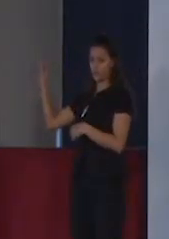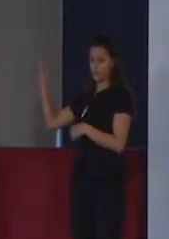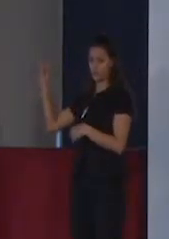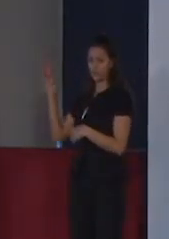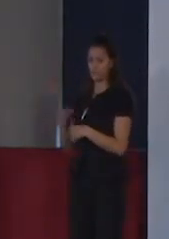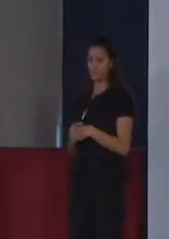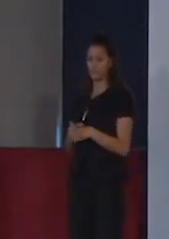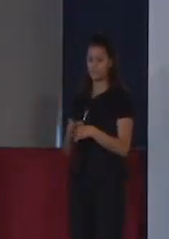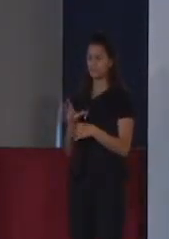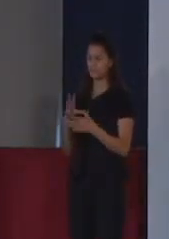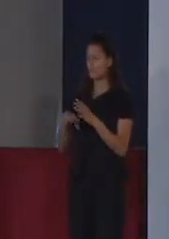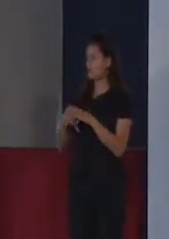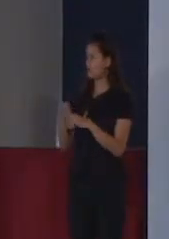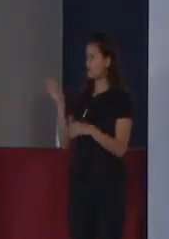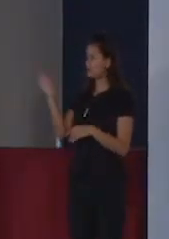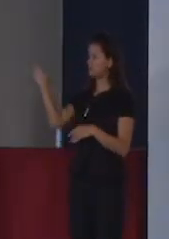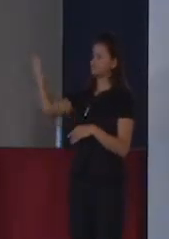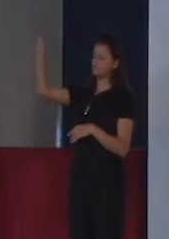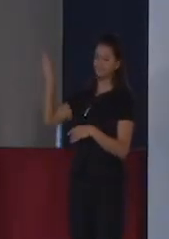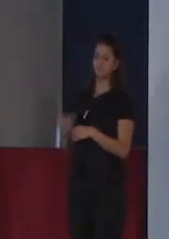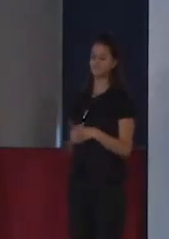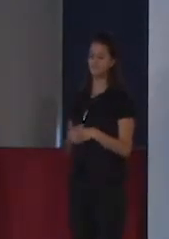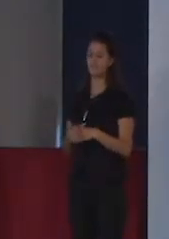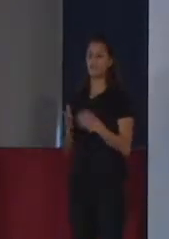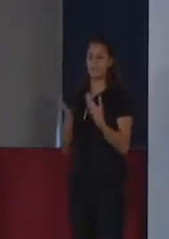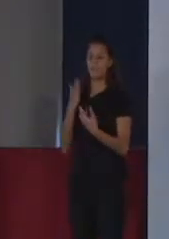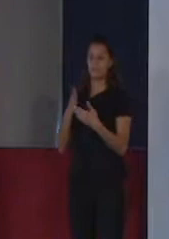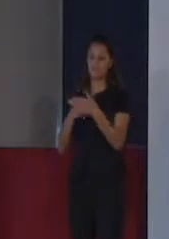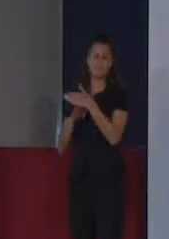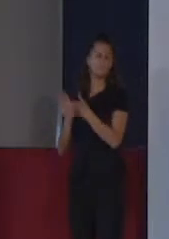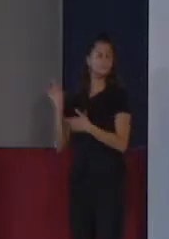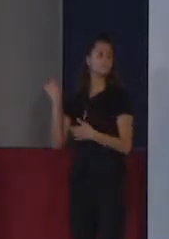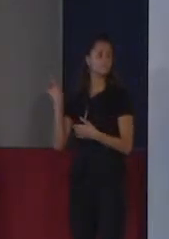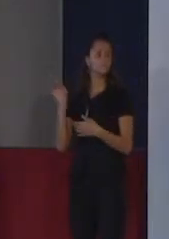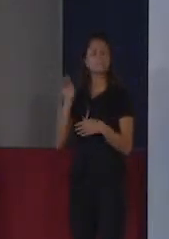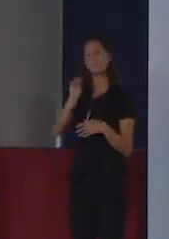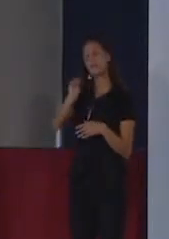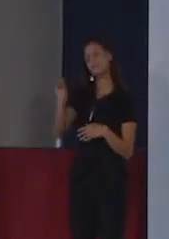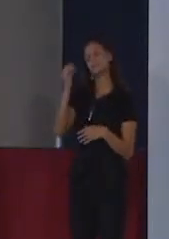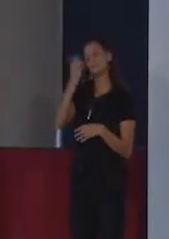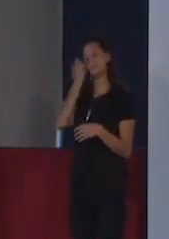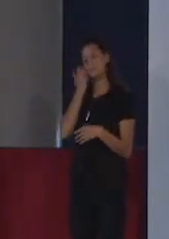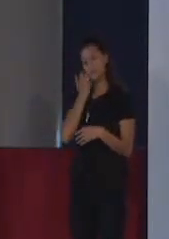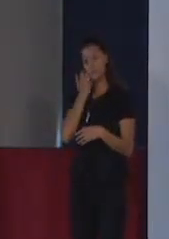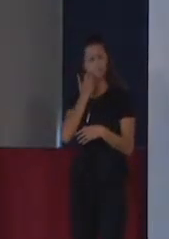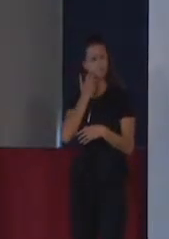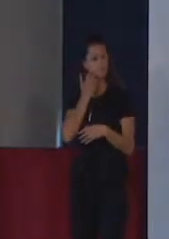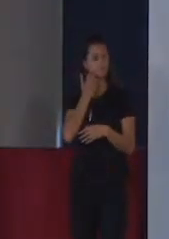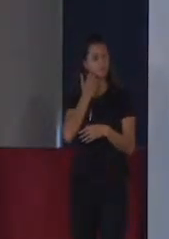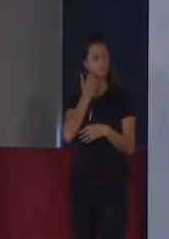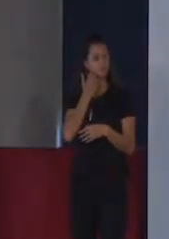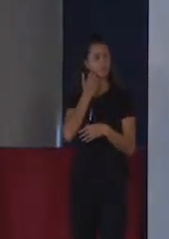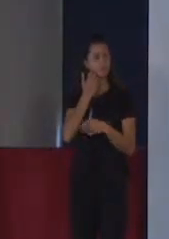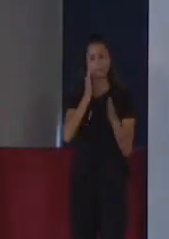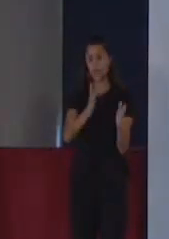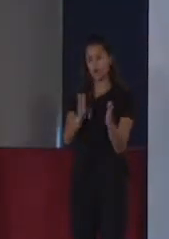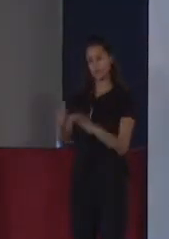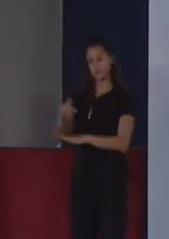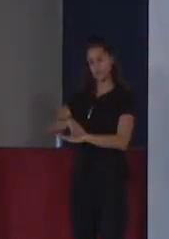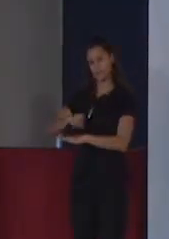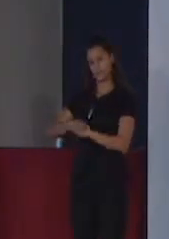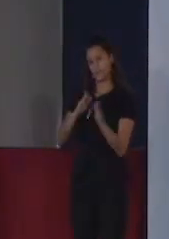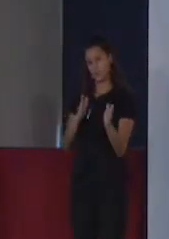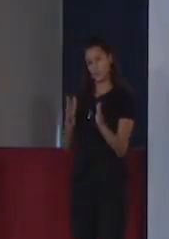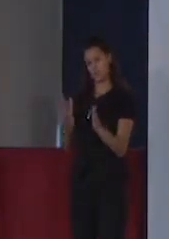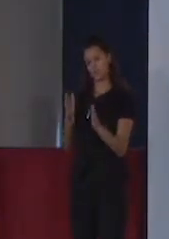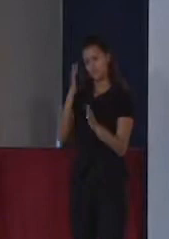pues que es de mayor y más fácil acceso. Les vamos a pedir, por favor, que nos organicemos en términos de tiempo, porque se nos